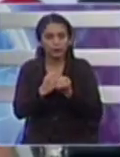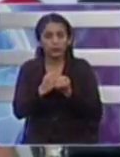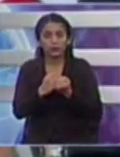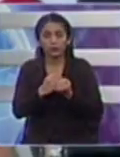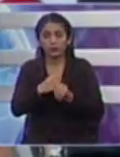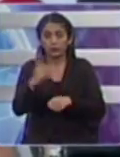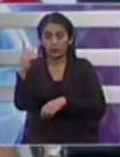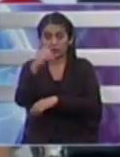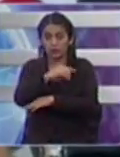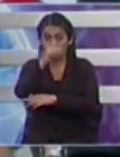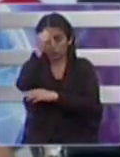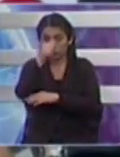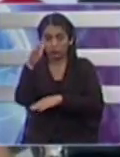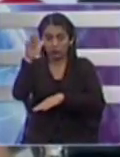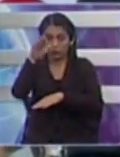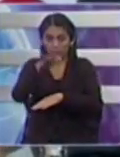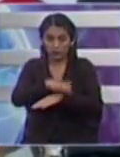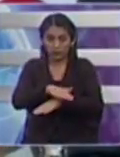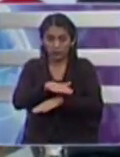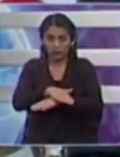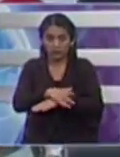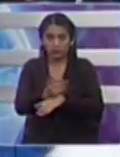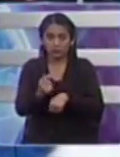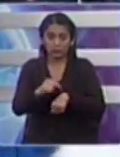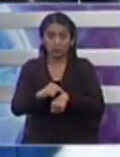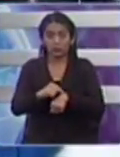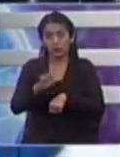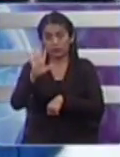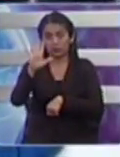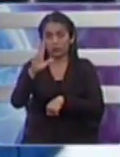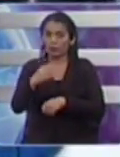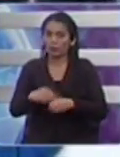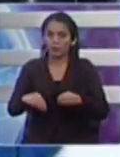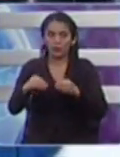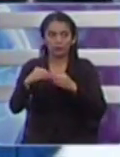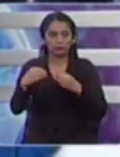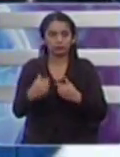las horas de la tarde y sobre todo fundamentalmente a partir de las 17 horas. Yilena Perlaza, Telerama Noticias.